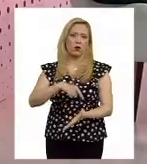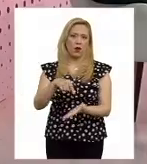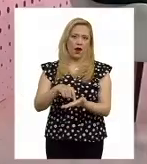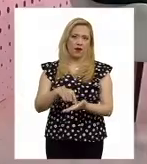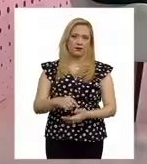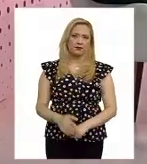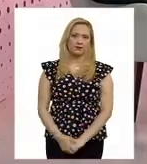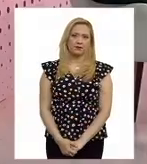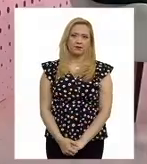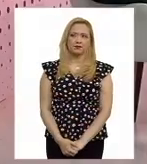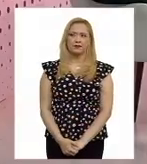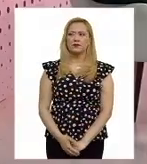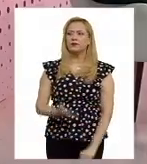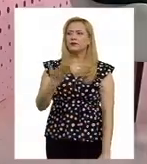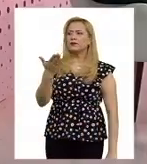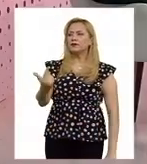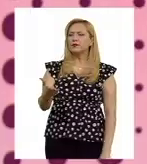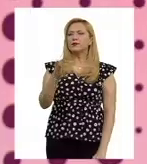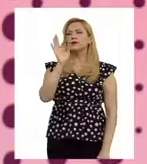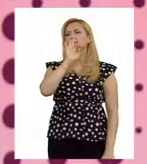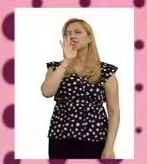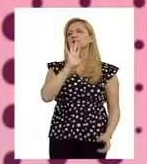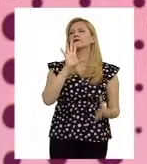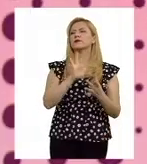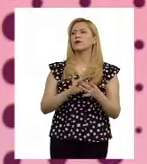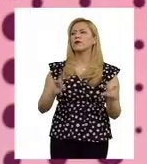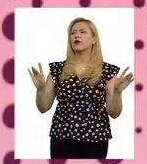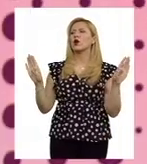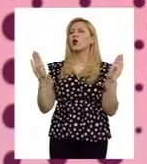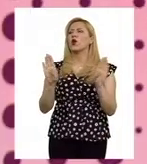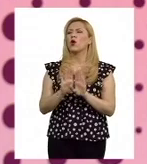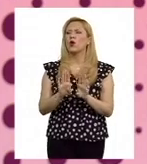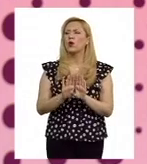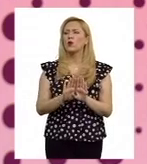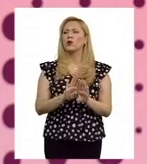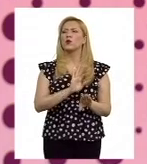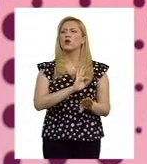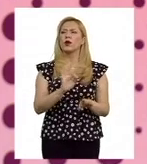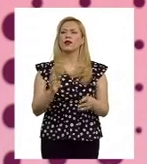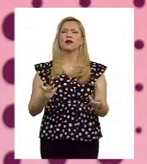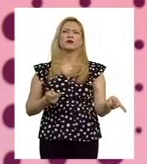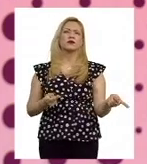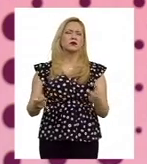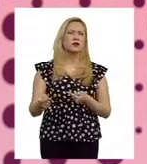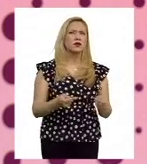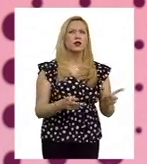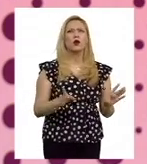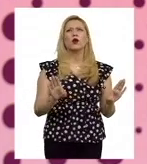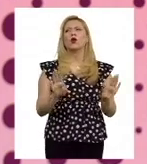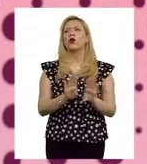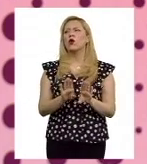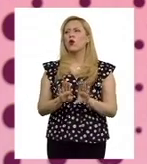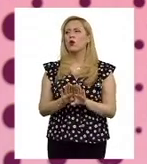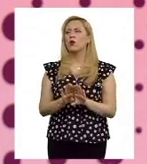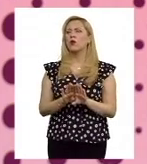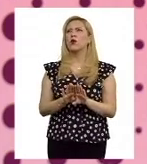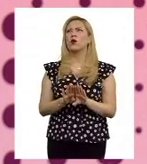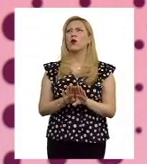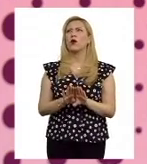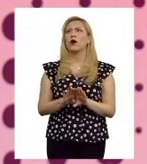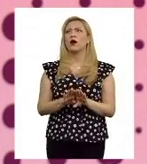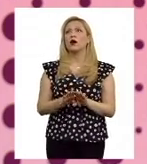ese sentido, si tuviéramos que hablar un poco de cómo se puede dar esta planeación, cómo hacer ciudades